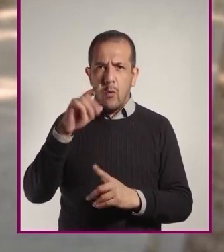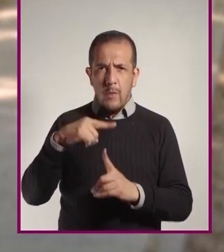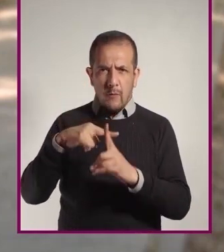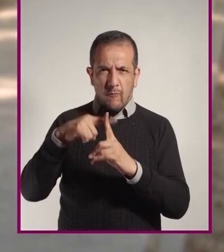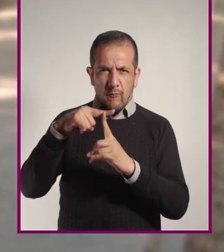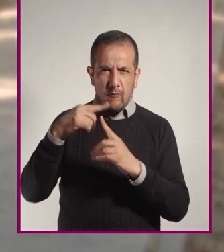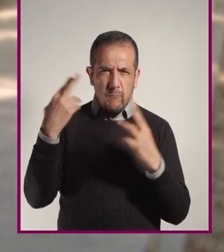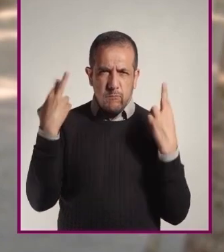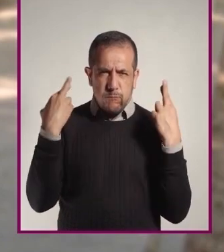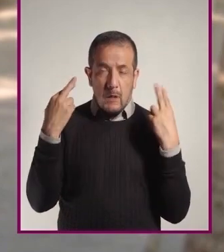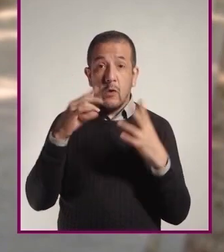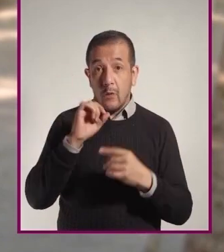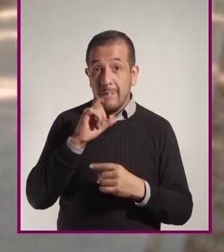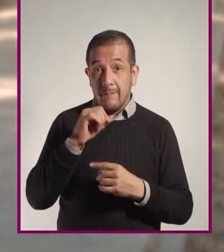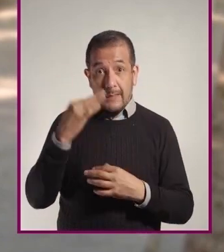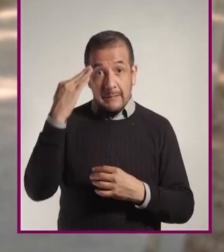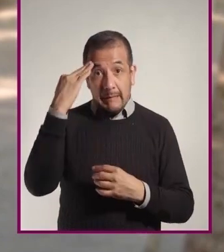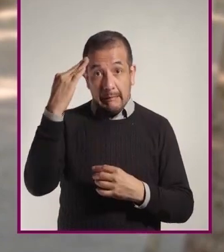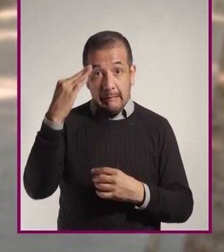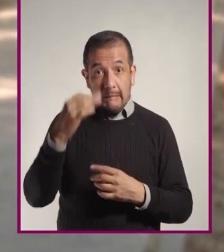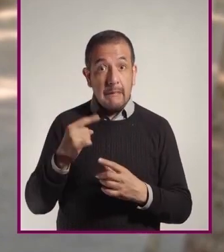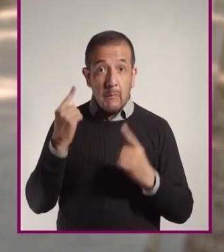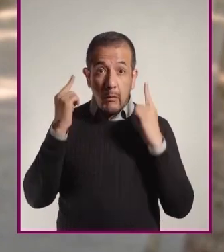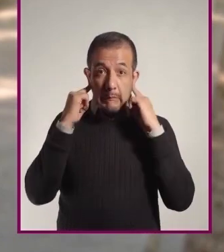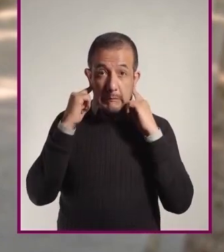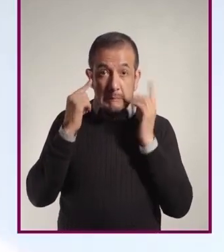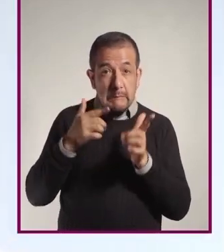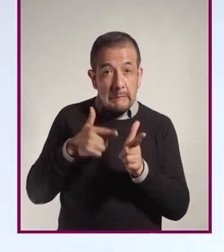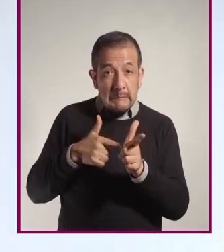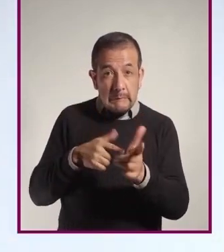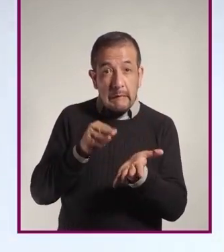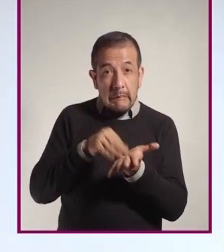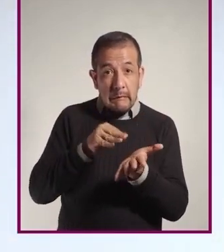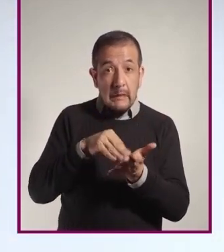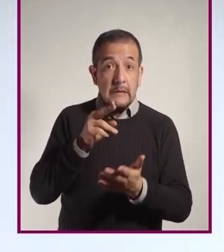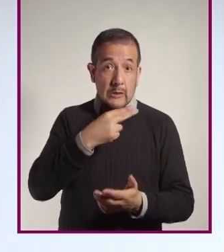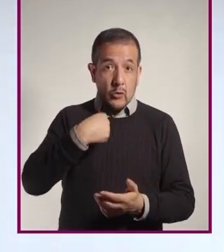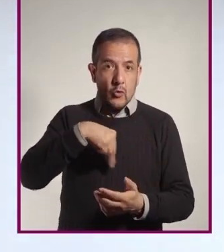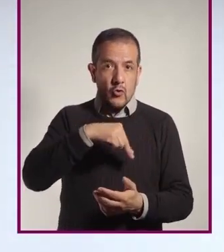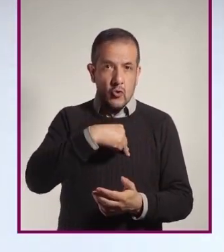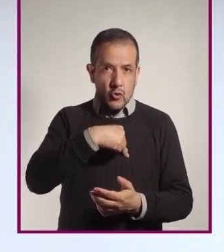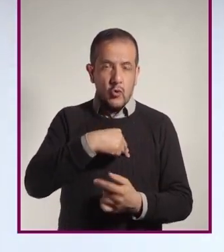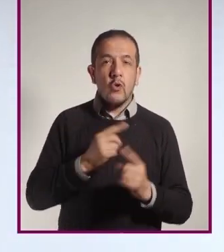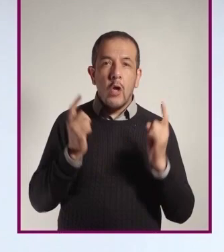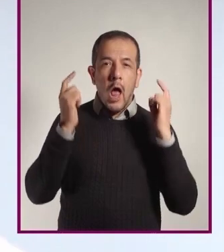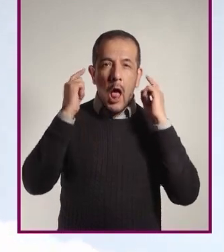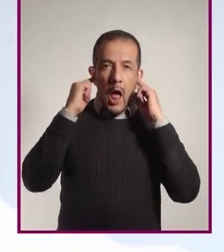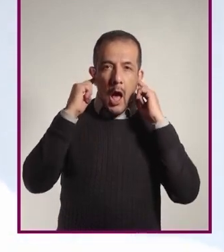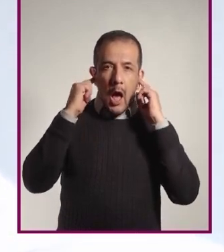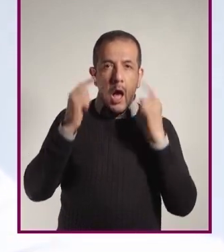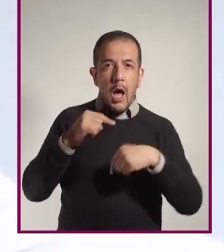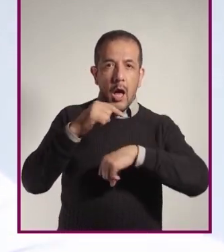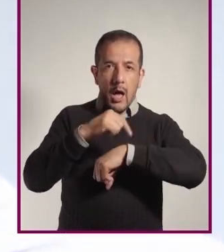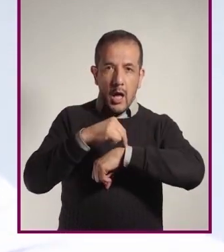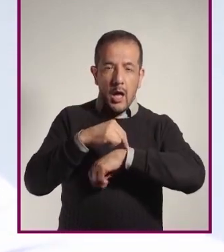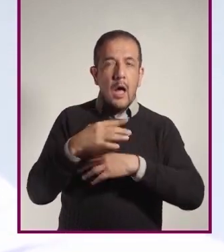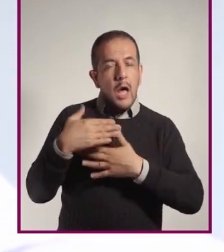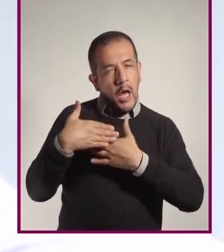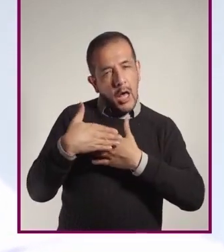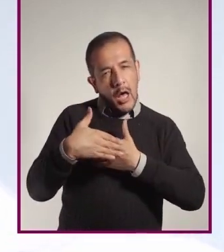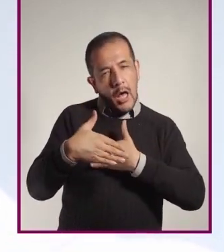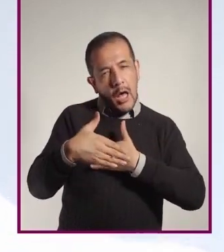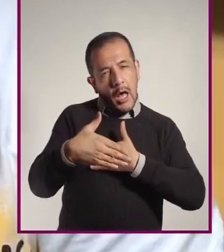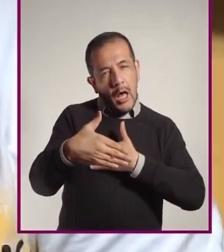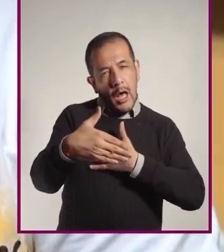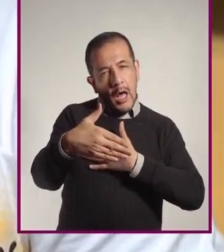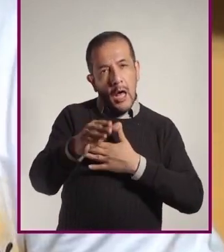único. También el tiempo de exposición juega un papel importante. Si abusamos del uso de dispositivos y reproductores de sonido,